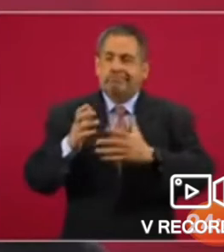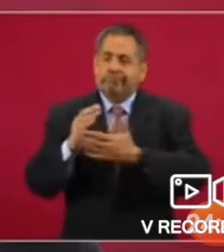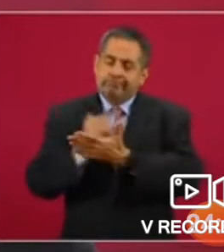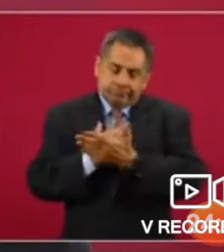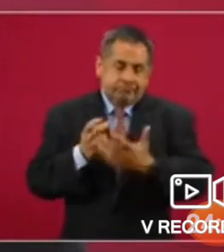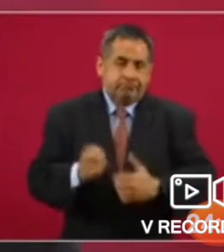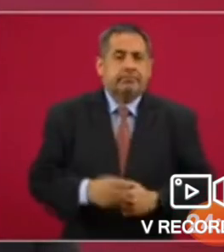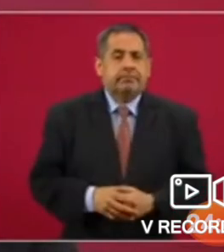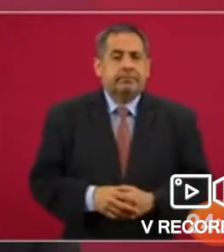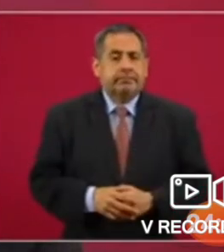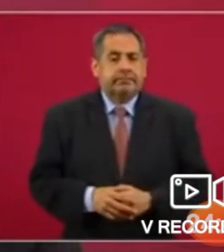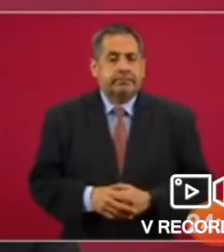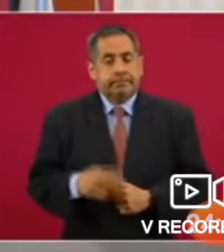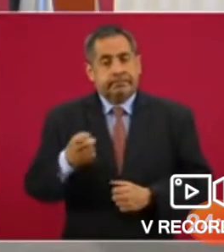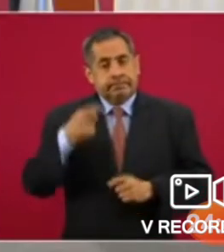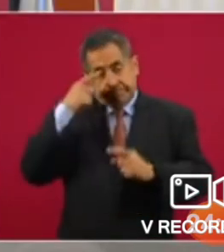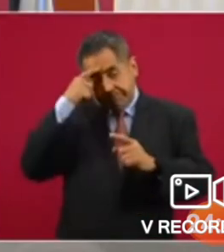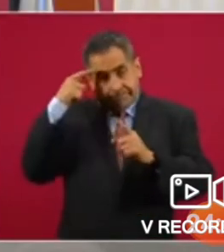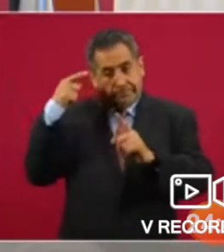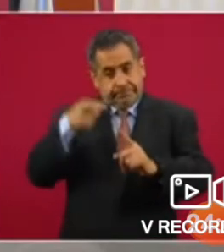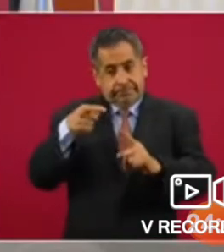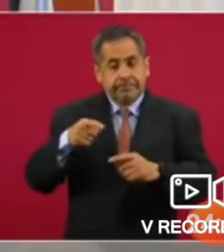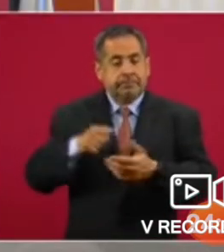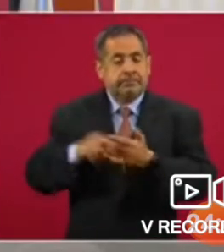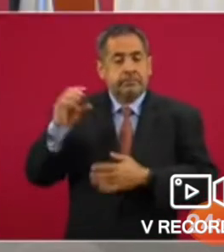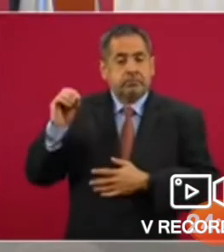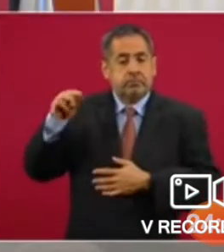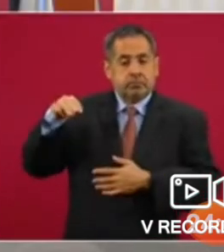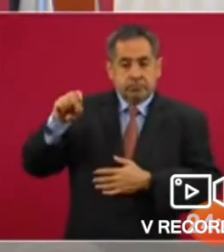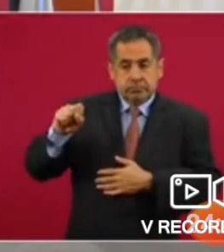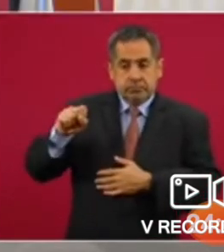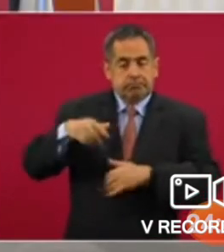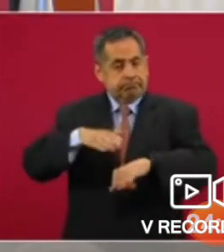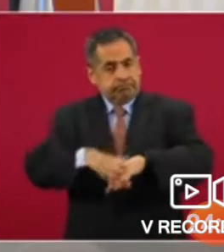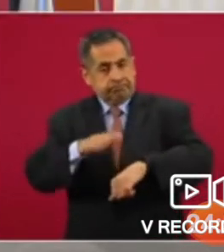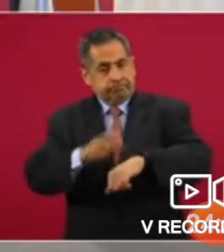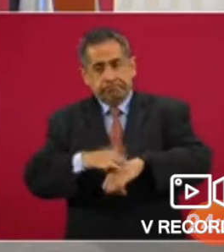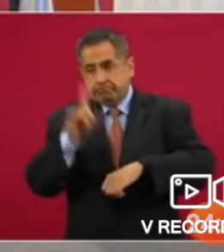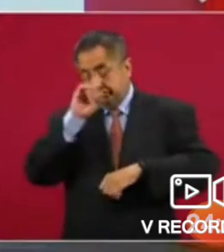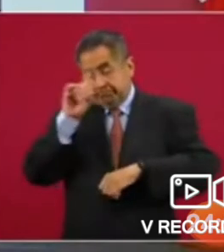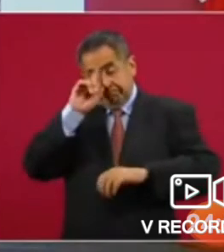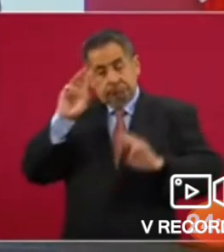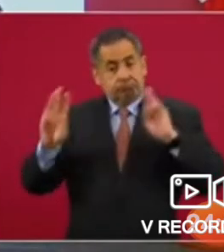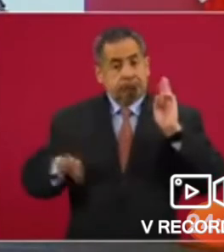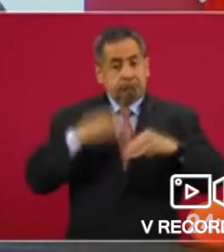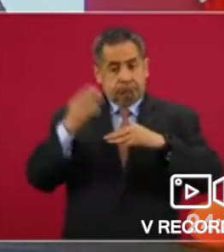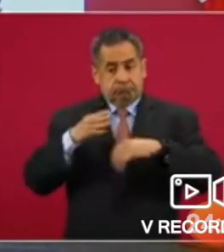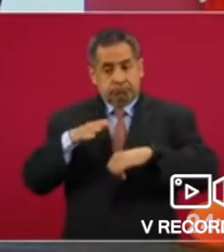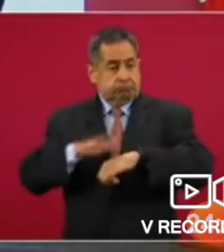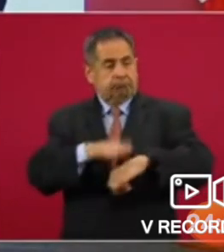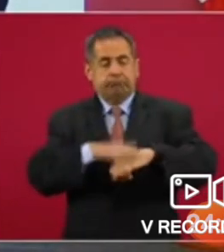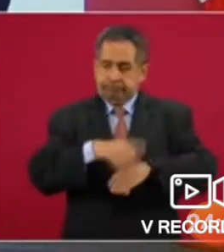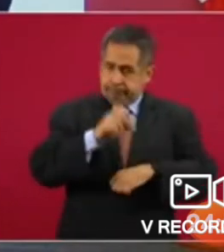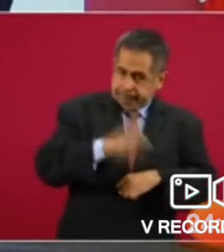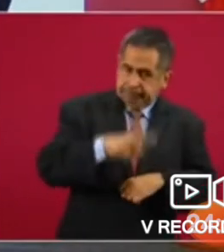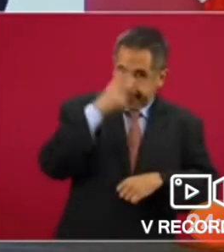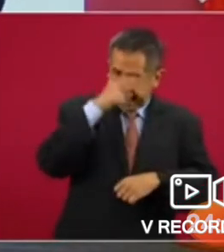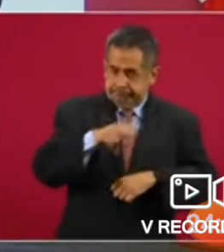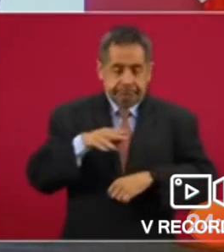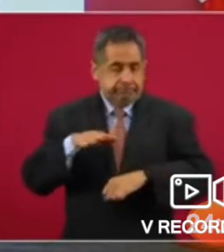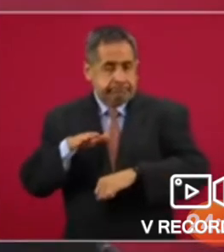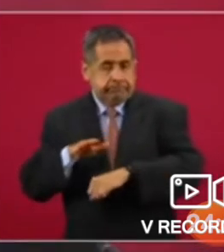empeño, la Organización Mundial de la Salud ha recomendado para todo el mundo desde luego incluido México,